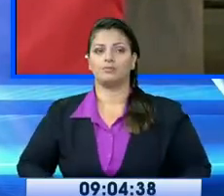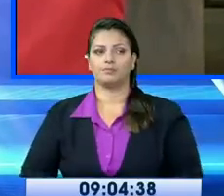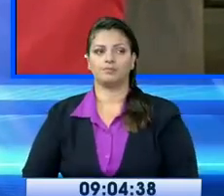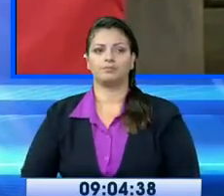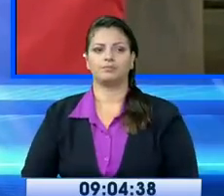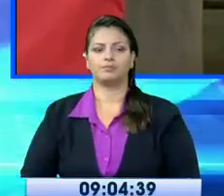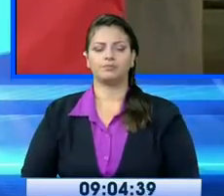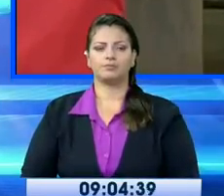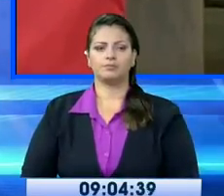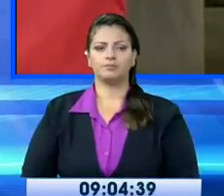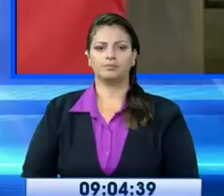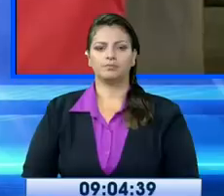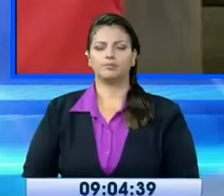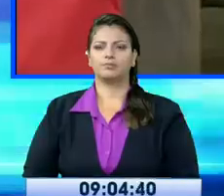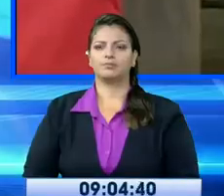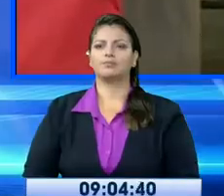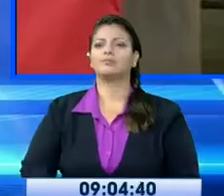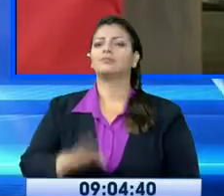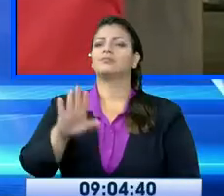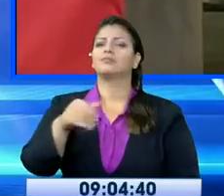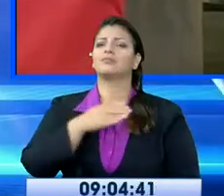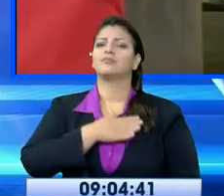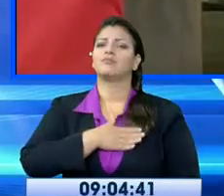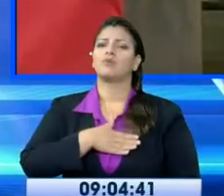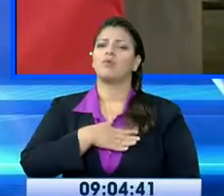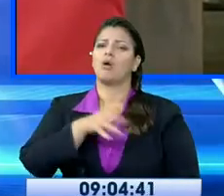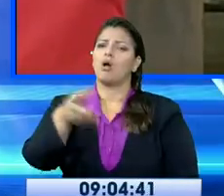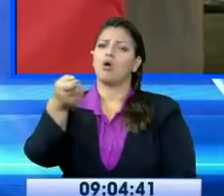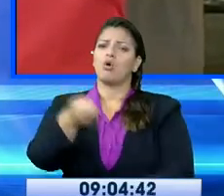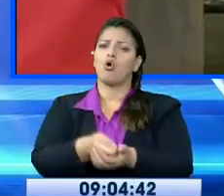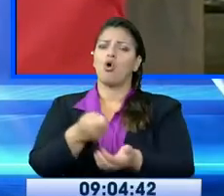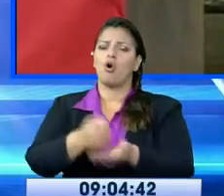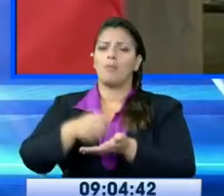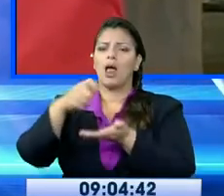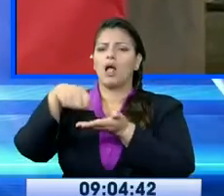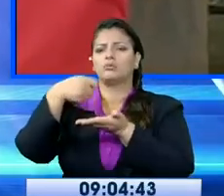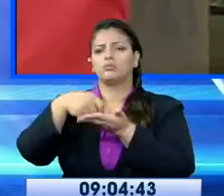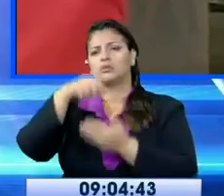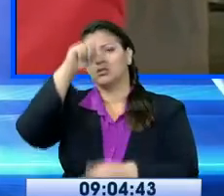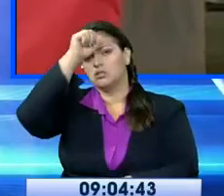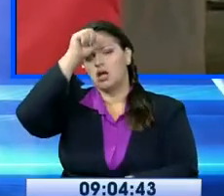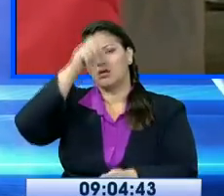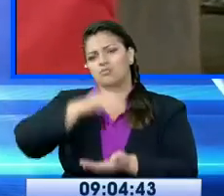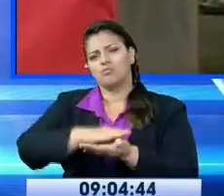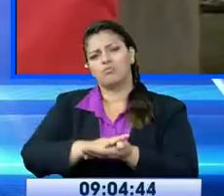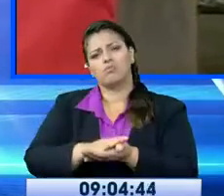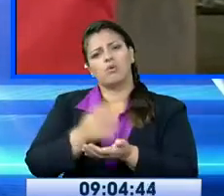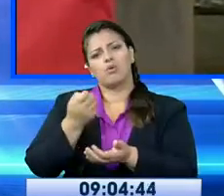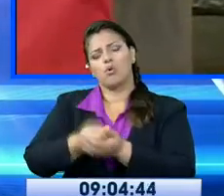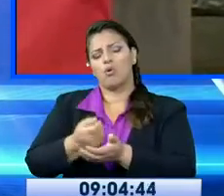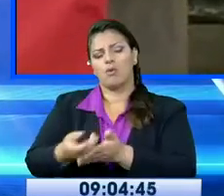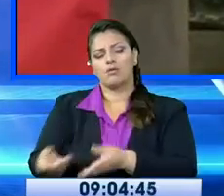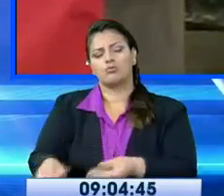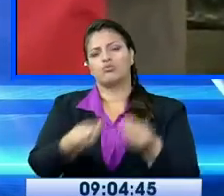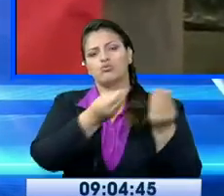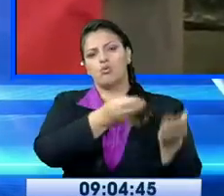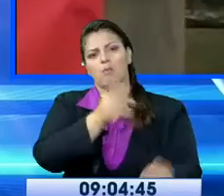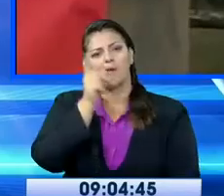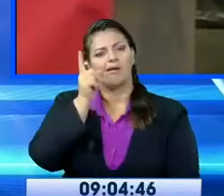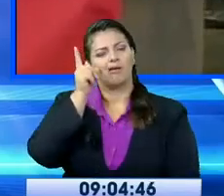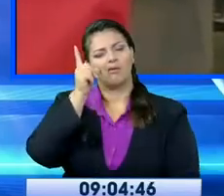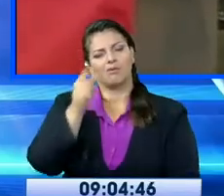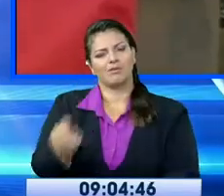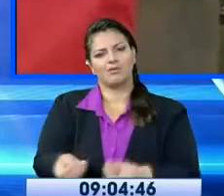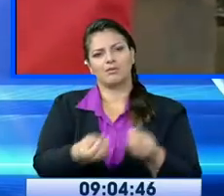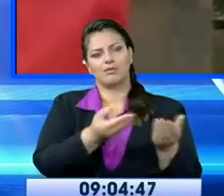Dime. ¿Le puedes traer un hornadito a la señora Delgadillo, que está que molesta con el... No, gracias, Enrique. Bueno,